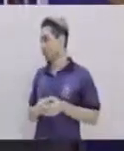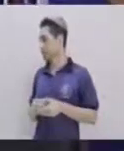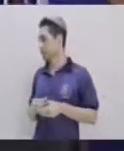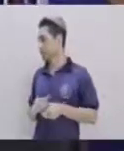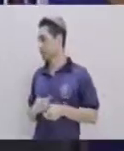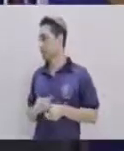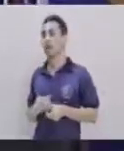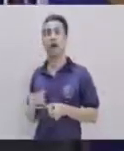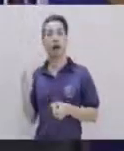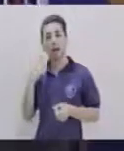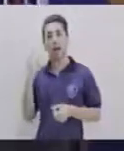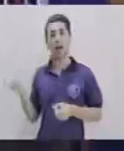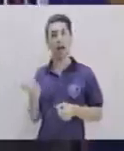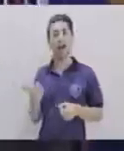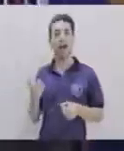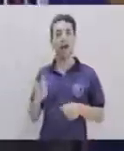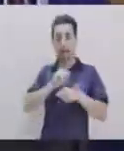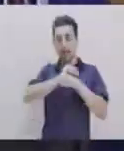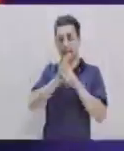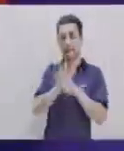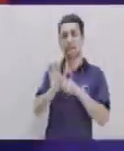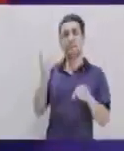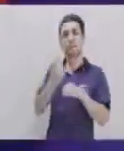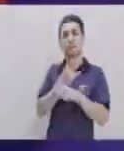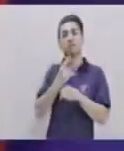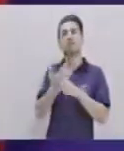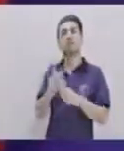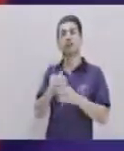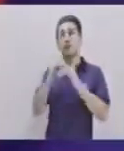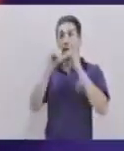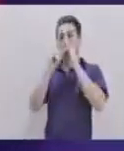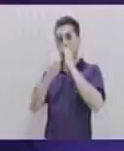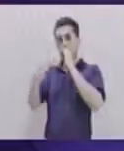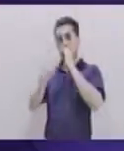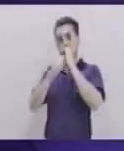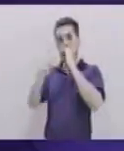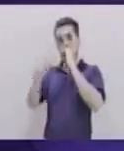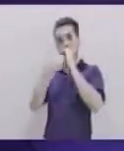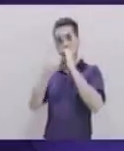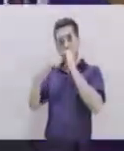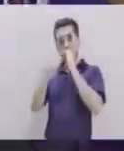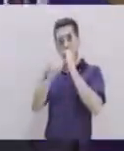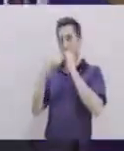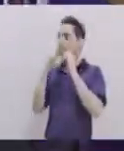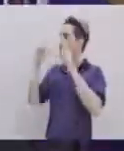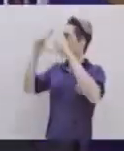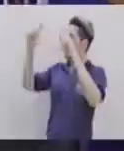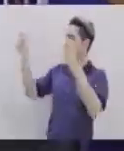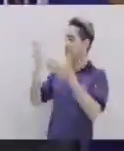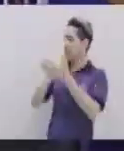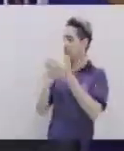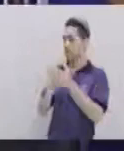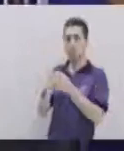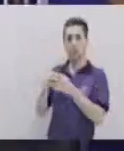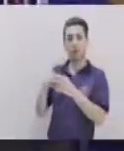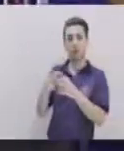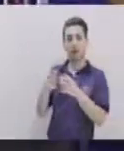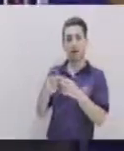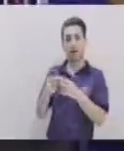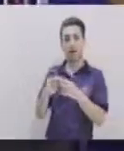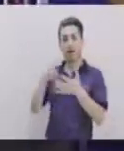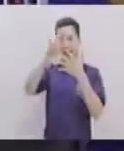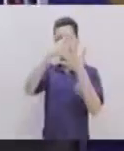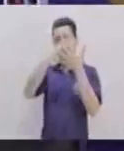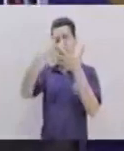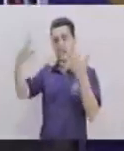Una trompeta, un instrumento musical, muy bien. Y unas notas musicales, muy bien. Después,